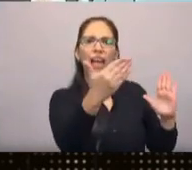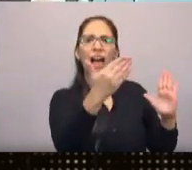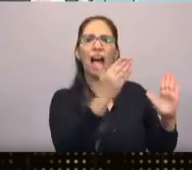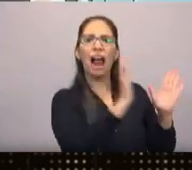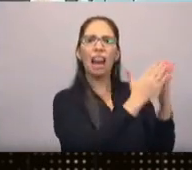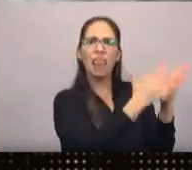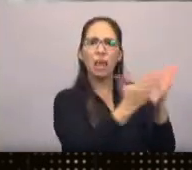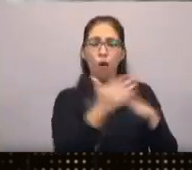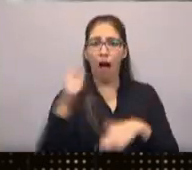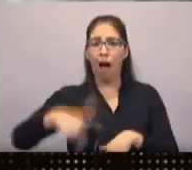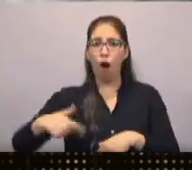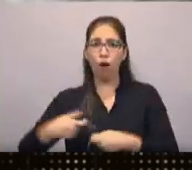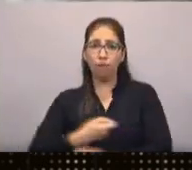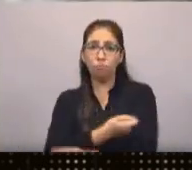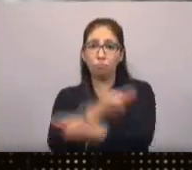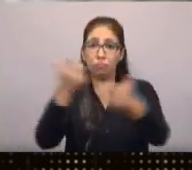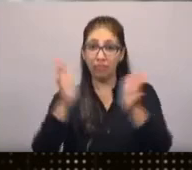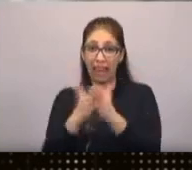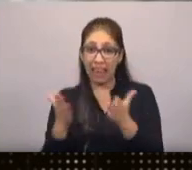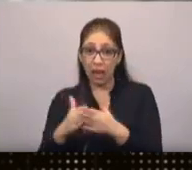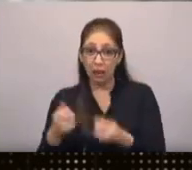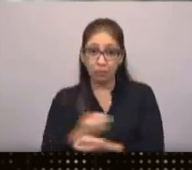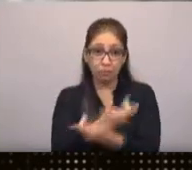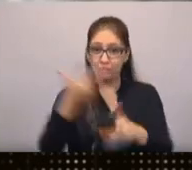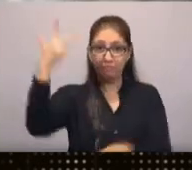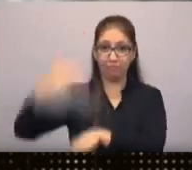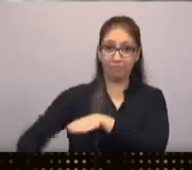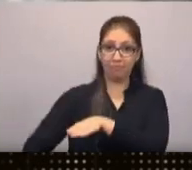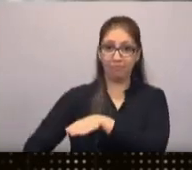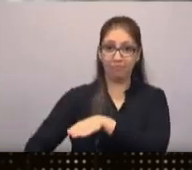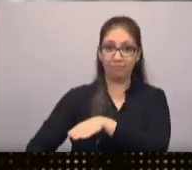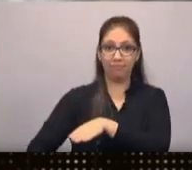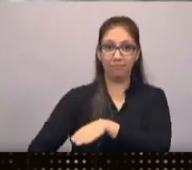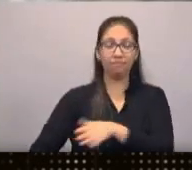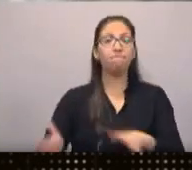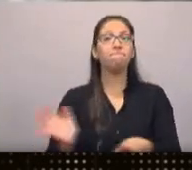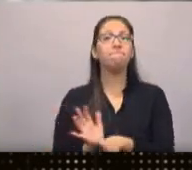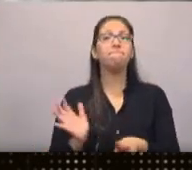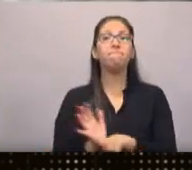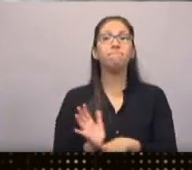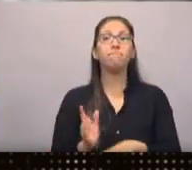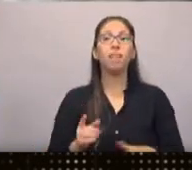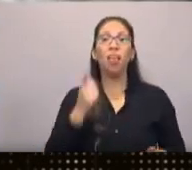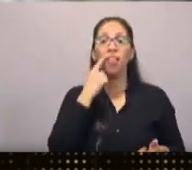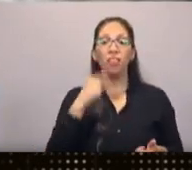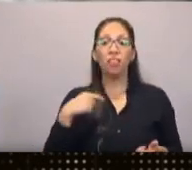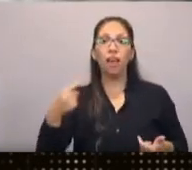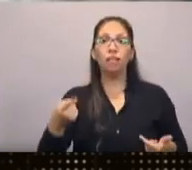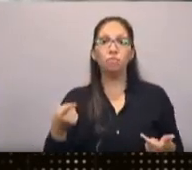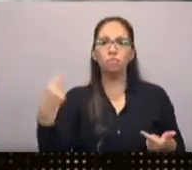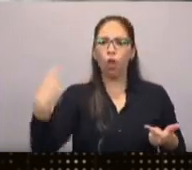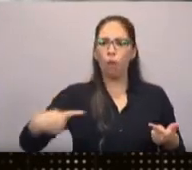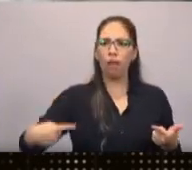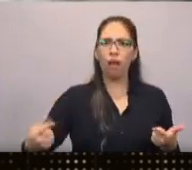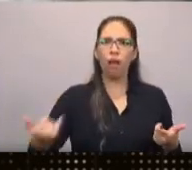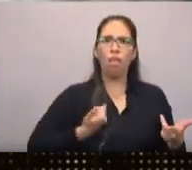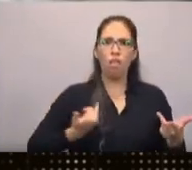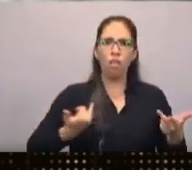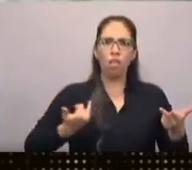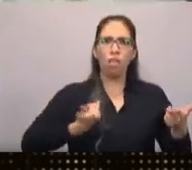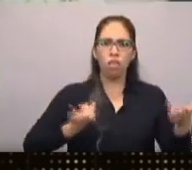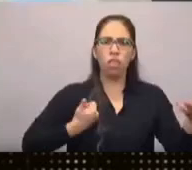libros para las escuelas yo digo cada día nos enteramos de otra Entonces no llegamos